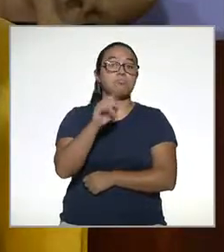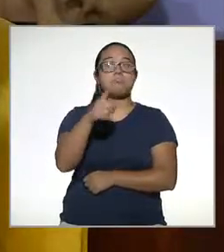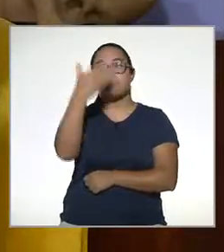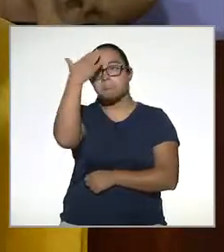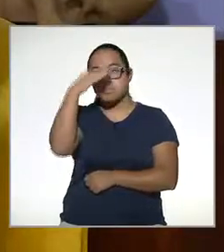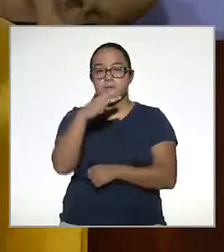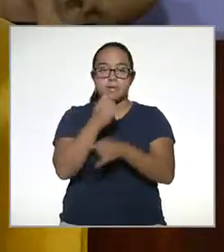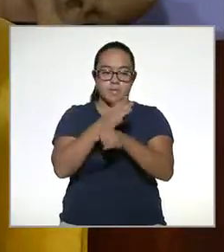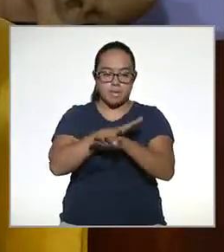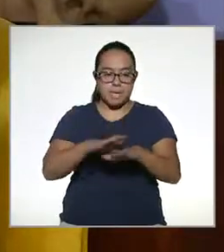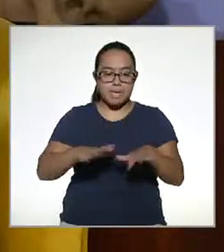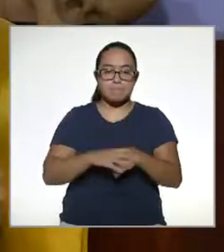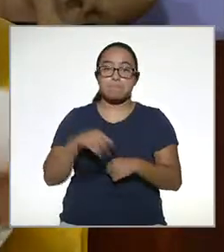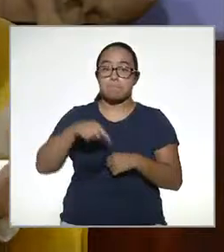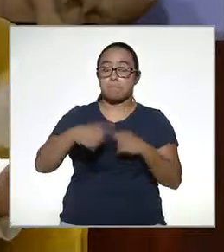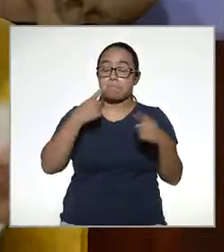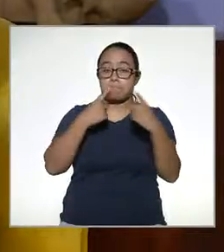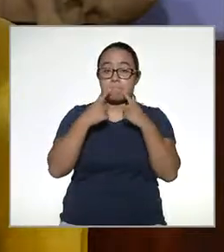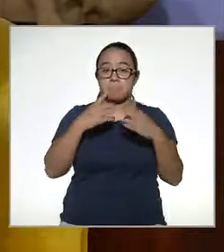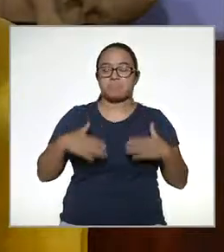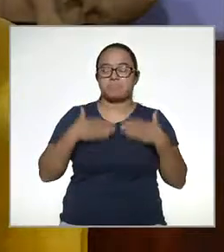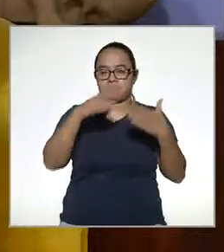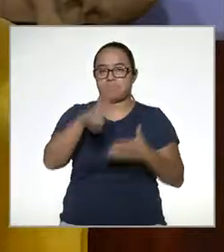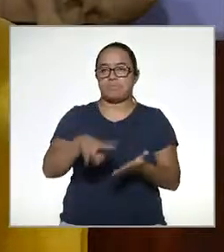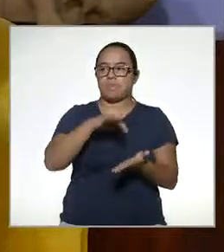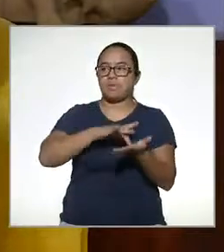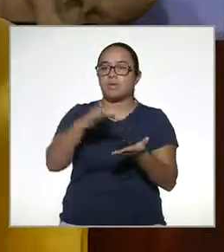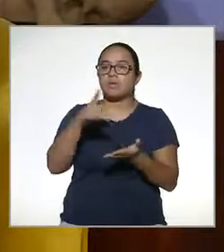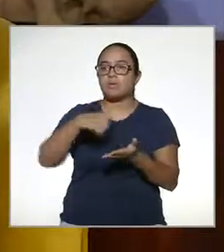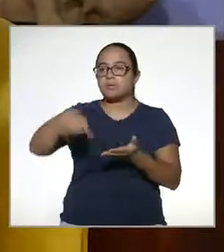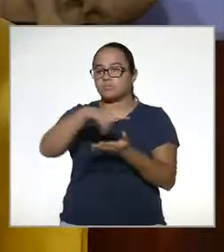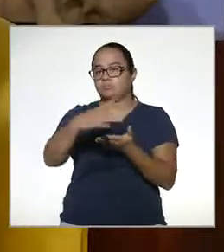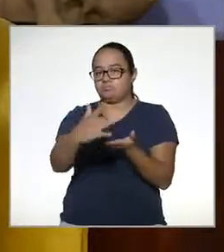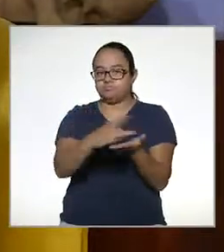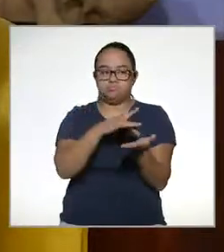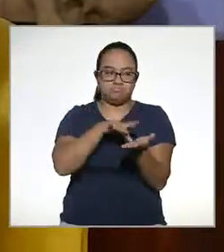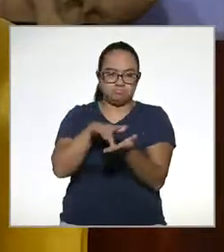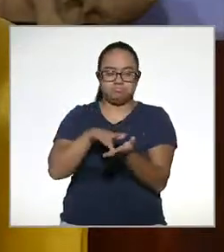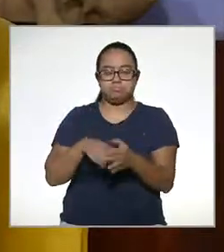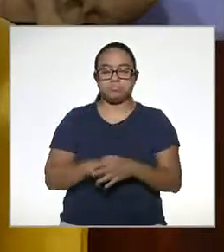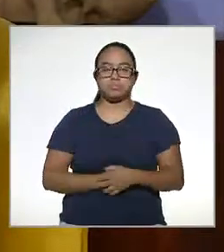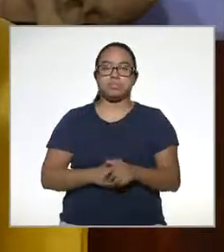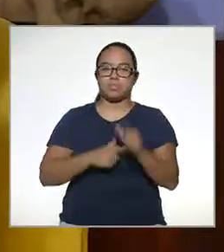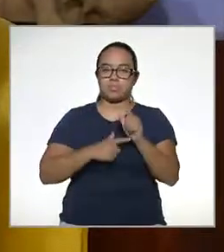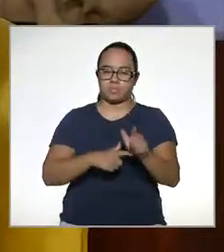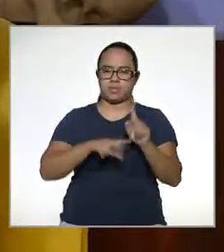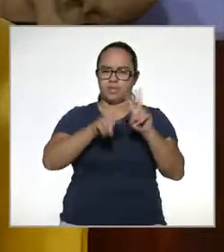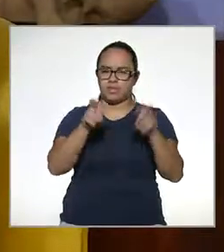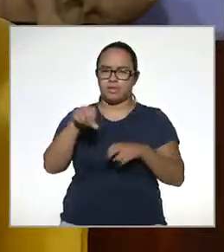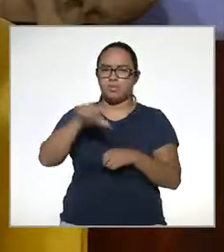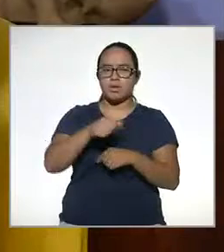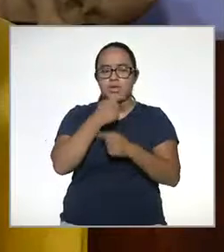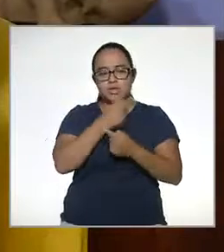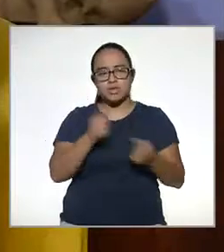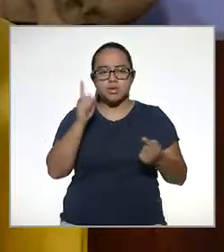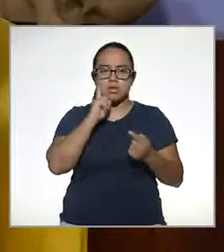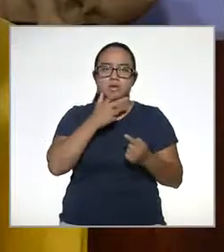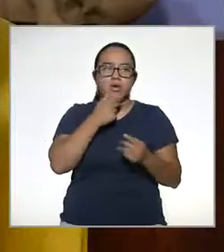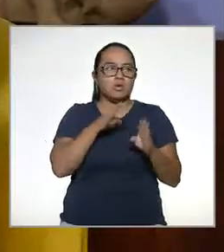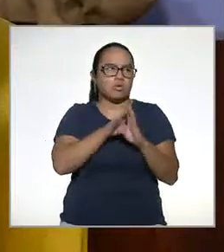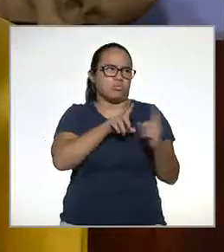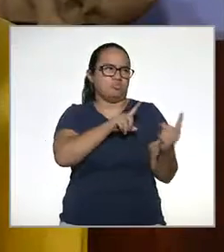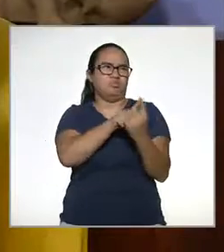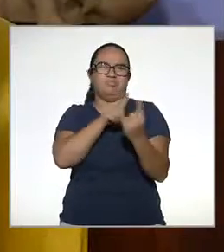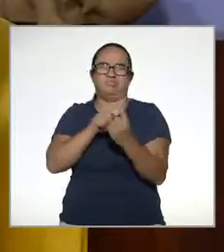información. Y como siempre, aquí en Diálogos en Confianza, agradecemos de su colaboración. Y continuando con nuestro tema de hoy, niñas y niños intervertidos,